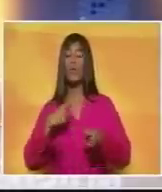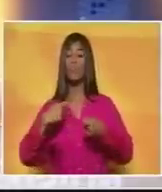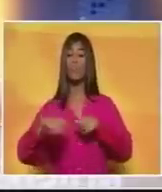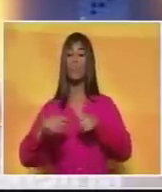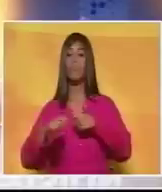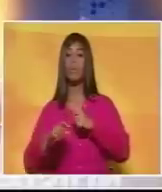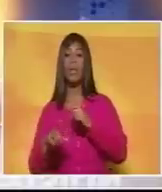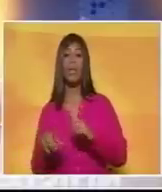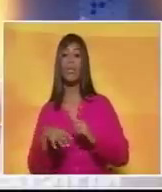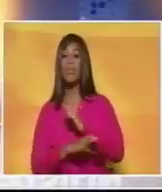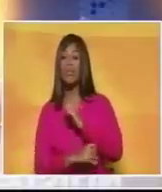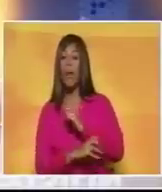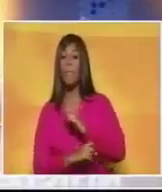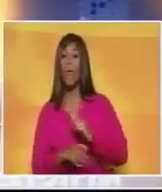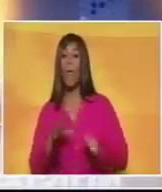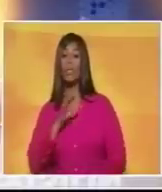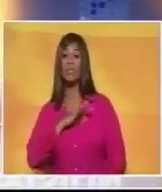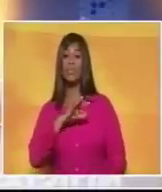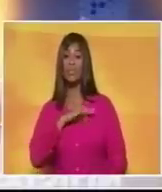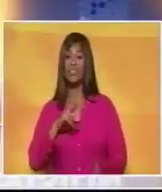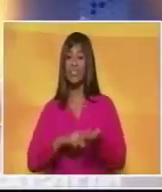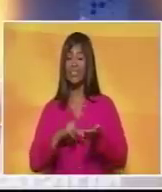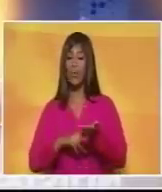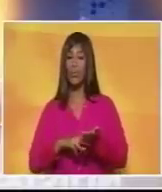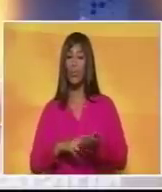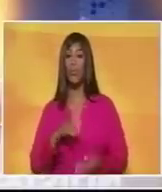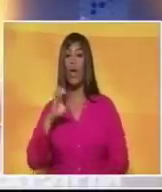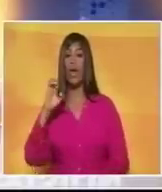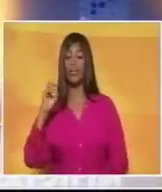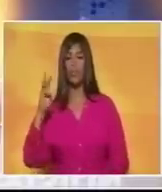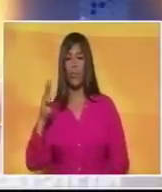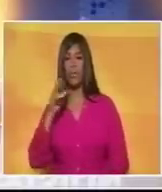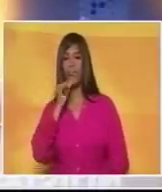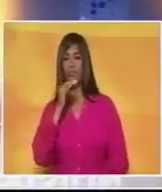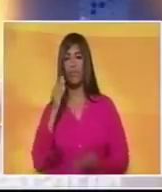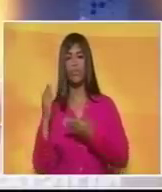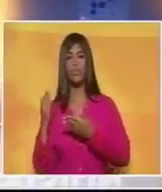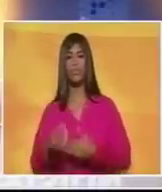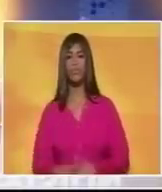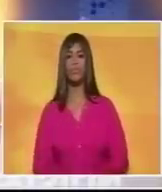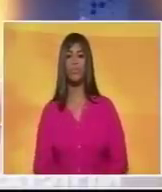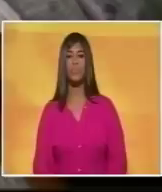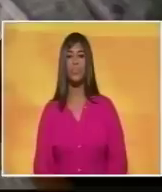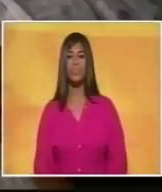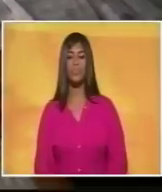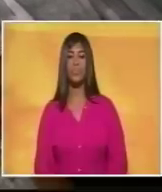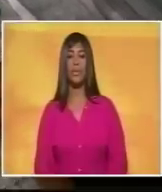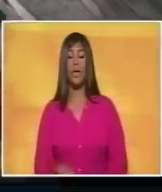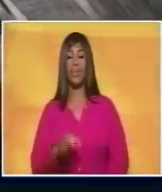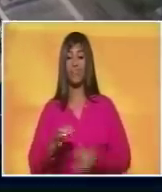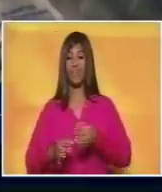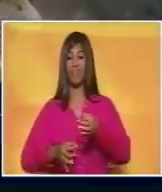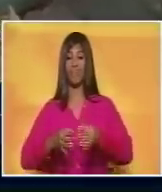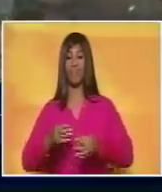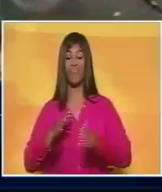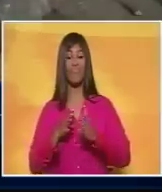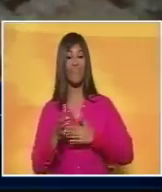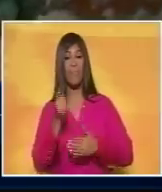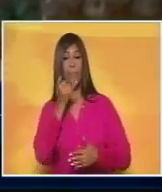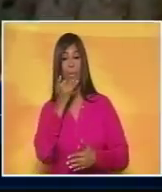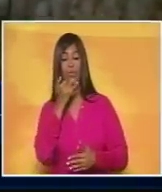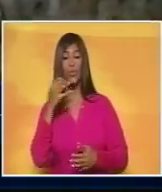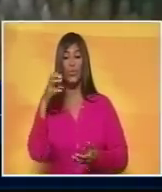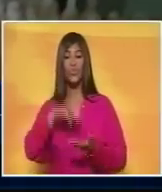médicos provenientes del Seguro Social. Nuestro compañero Enderson Pérez nos tiene los detalles. El procedimiento se llevó a cabo en el